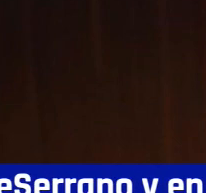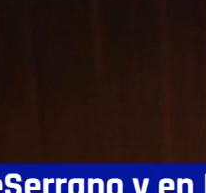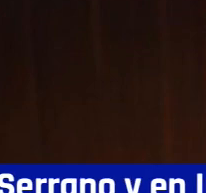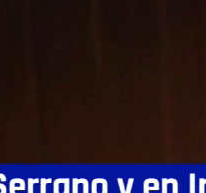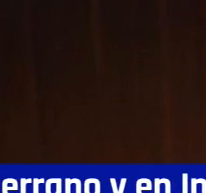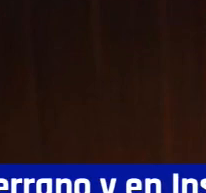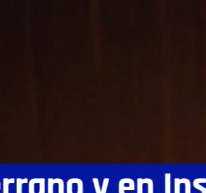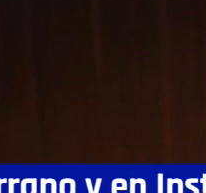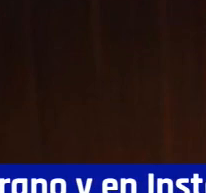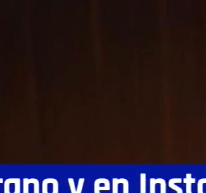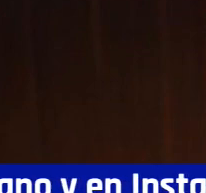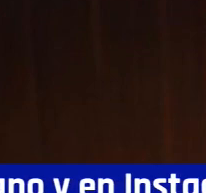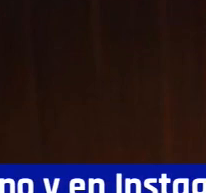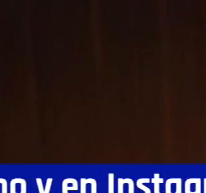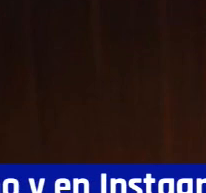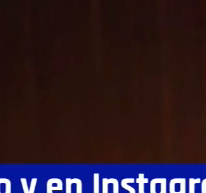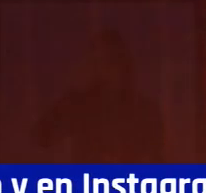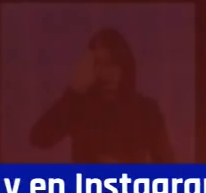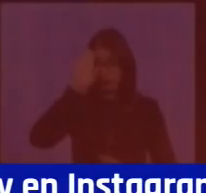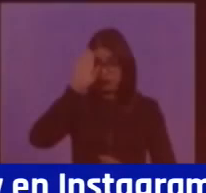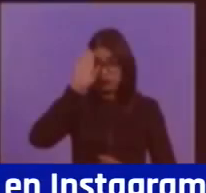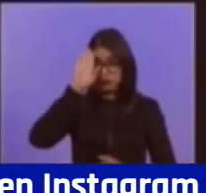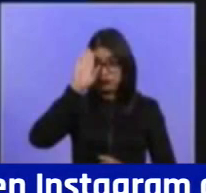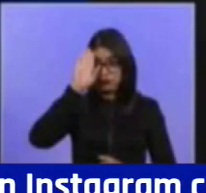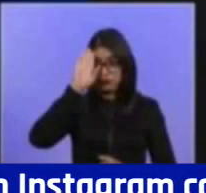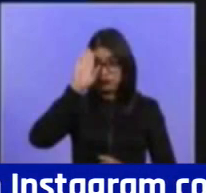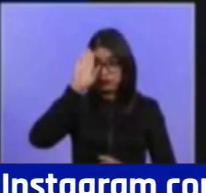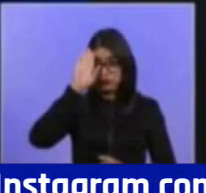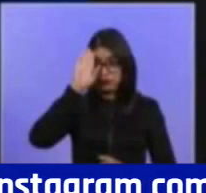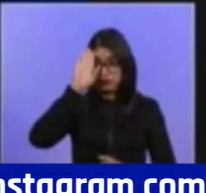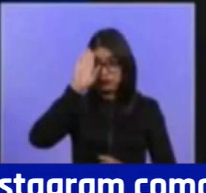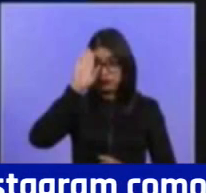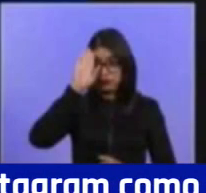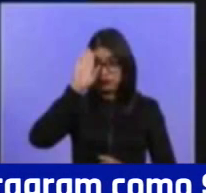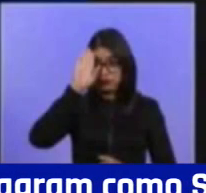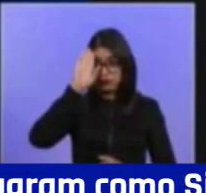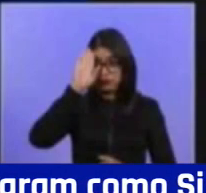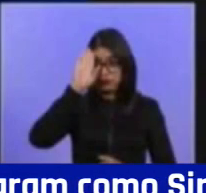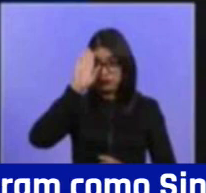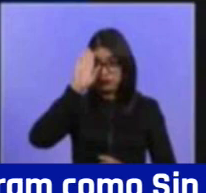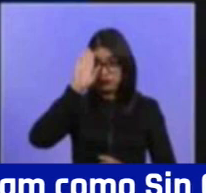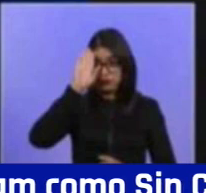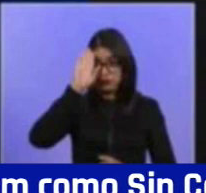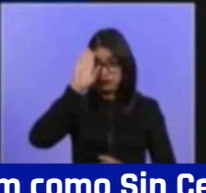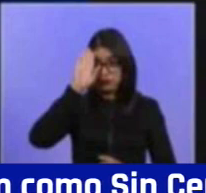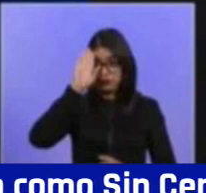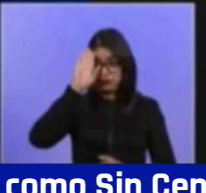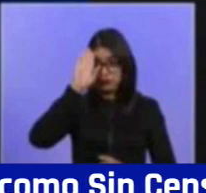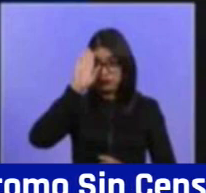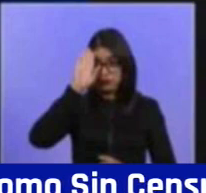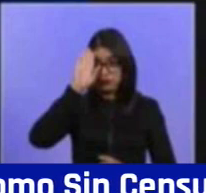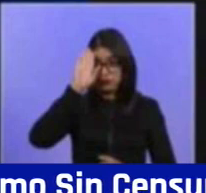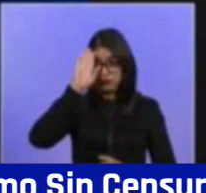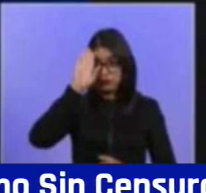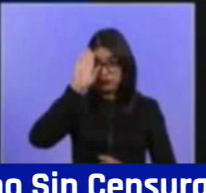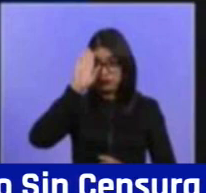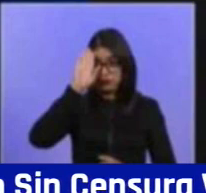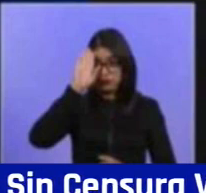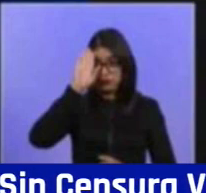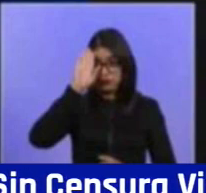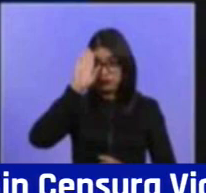planteara precisamente pues este madruguete, este sí es un madruguete para que vea, eh, el Tribunal Electoral del